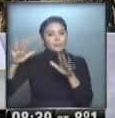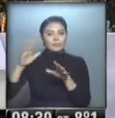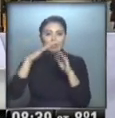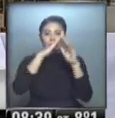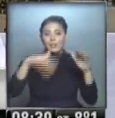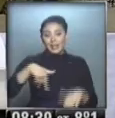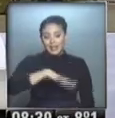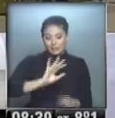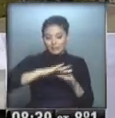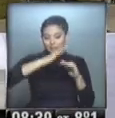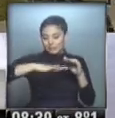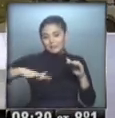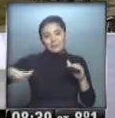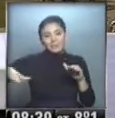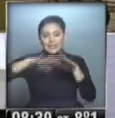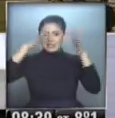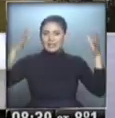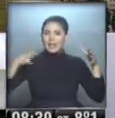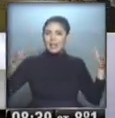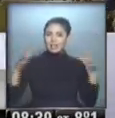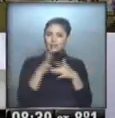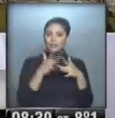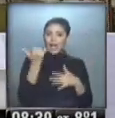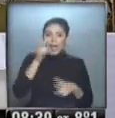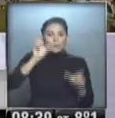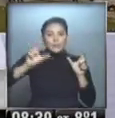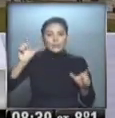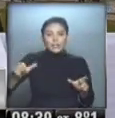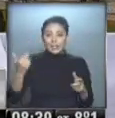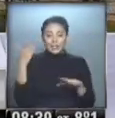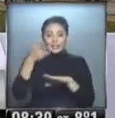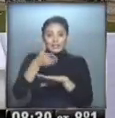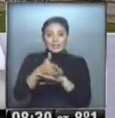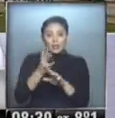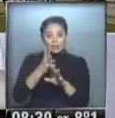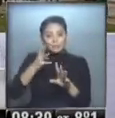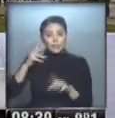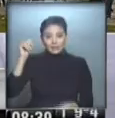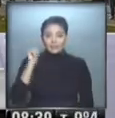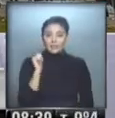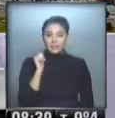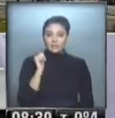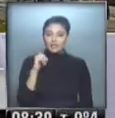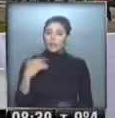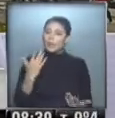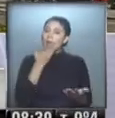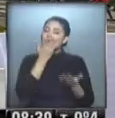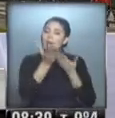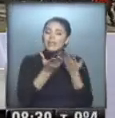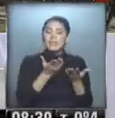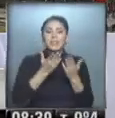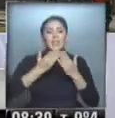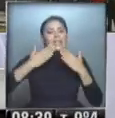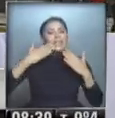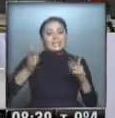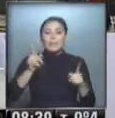aquí en las escalinatas de este gran santuario donde ya hay gran cantidad de gente que está ingresando por las filas traseras para poder pedir para poder